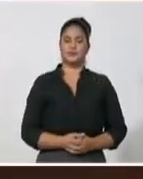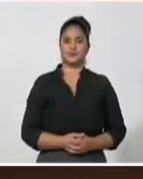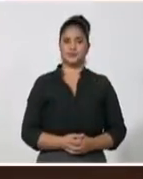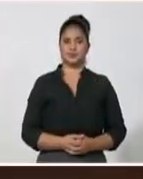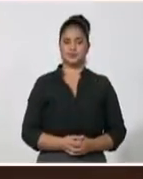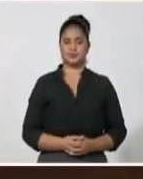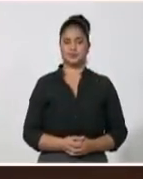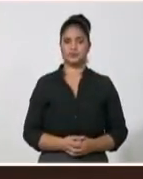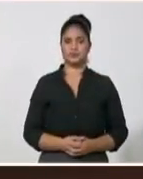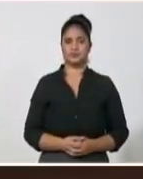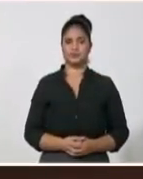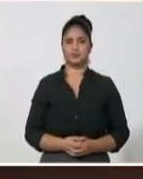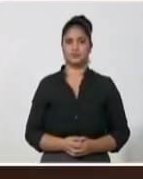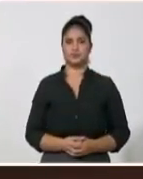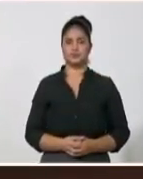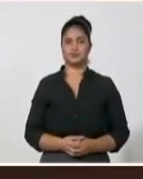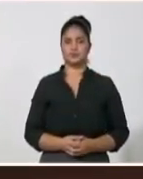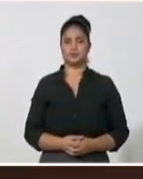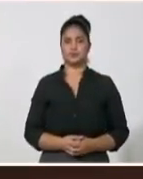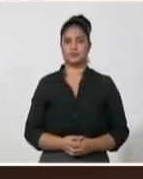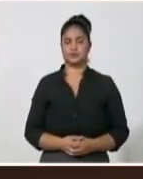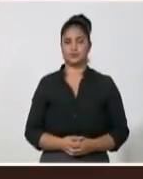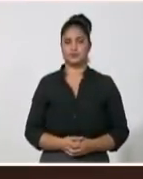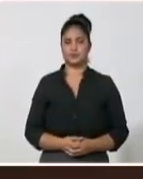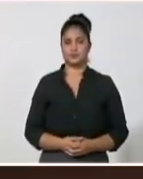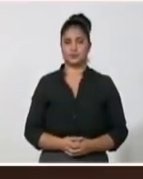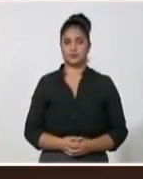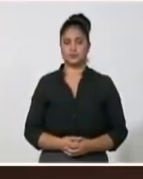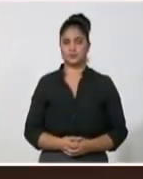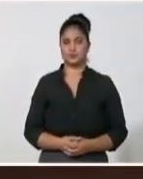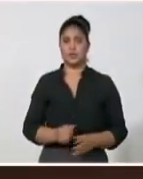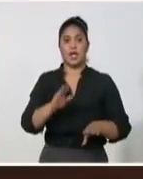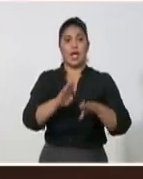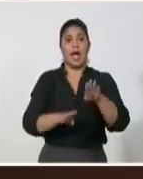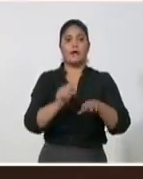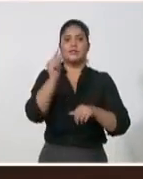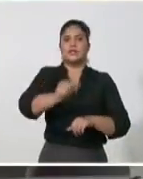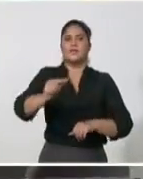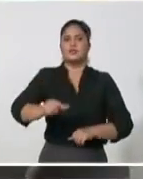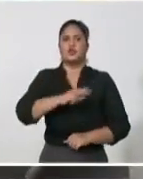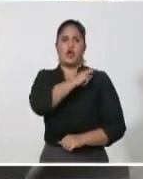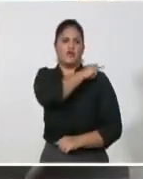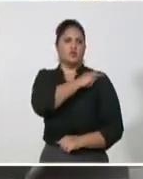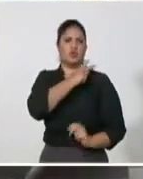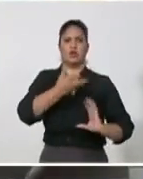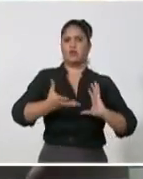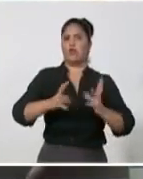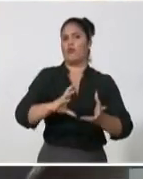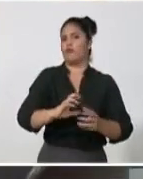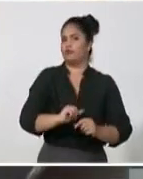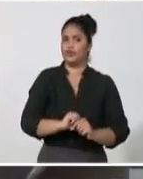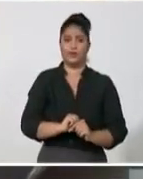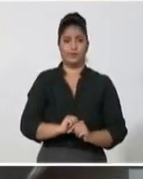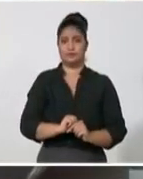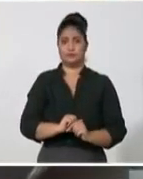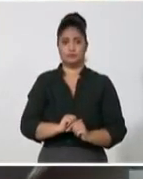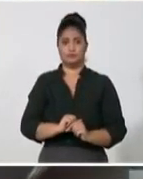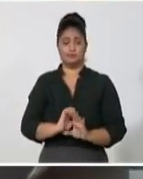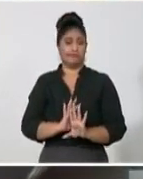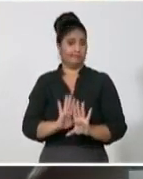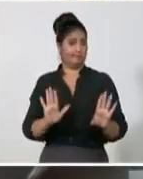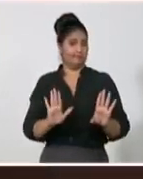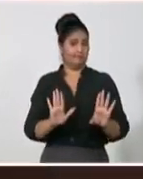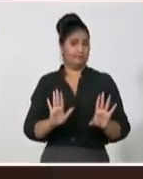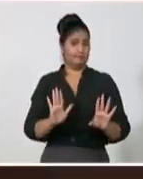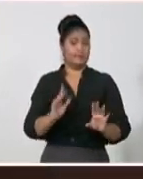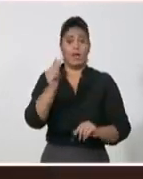del modelo económico y social. Y a veces esas cosas están claras, pero no las terminamos de integrar. Los cuadros tienen que tener una capacidad